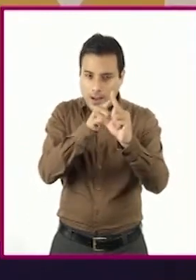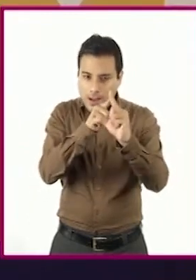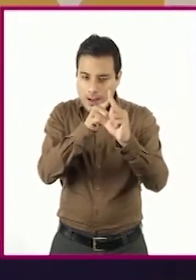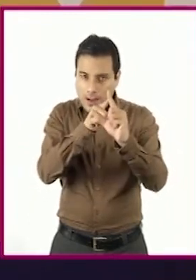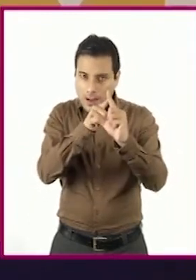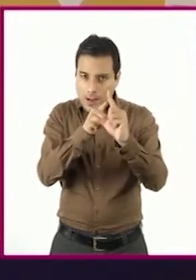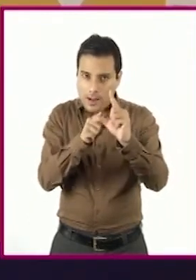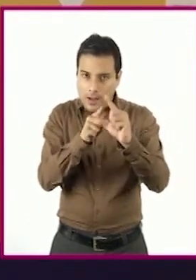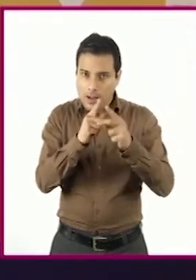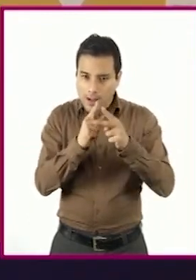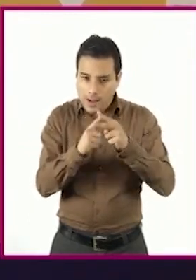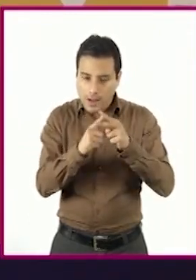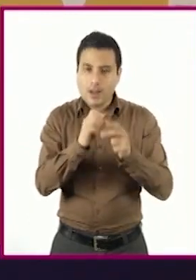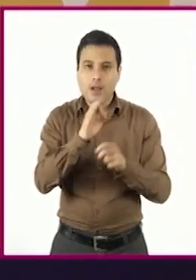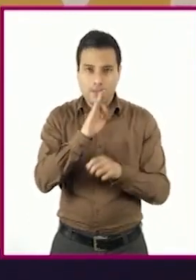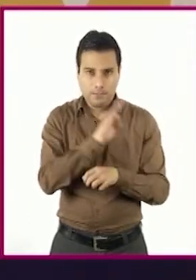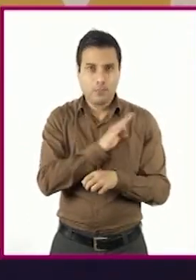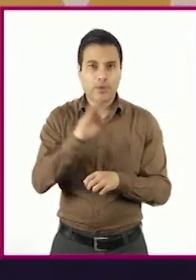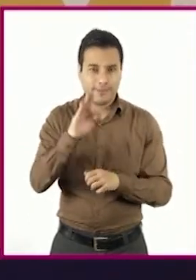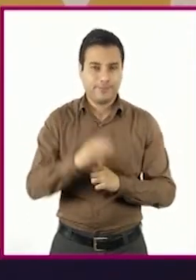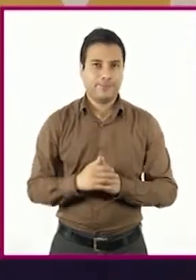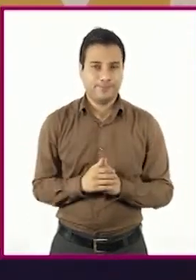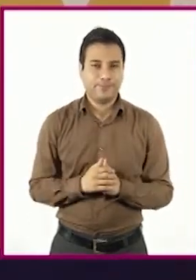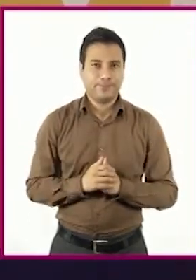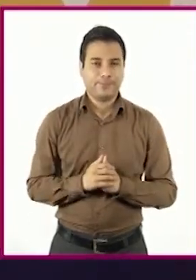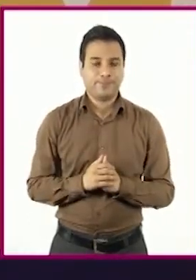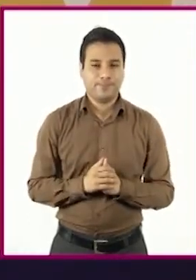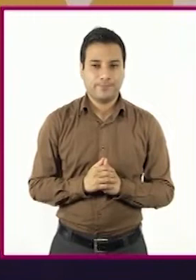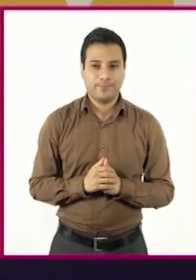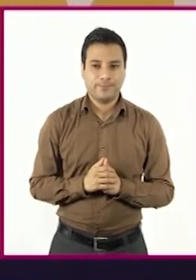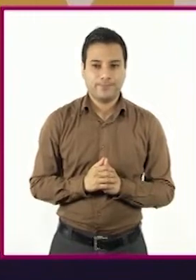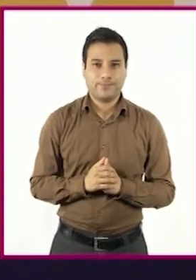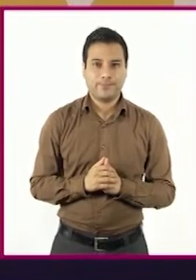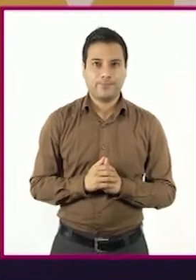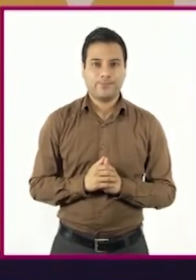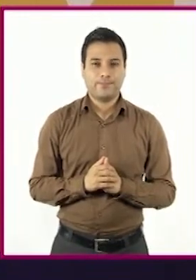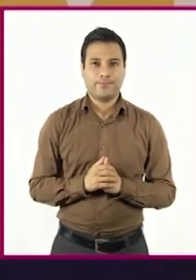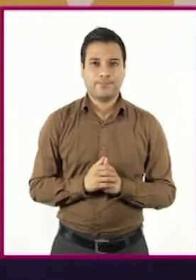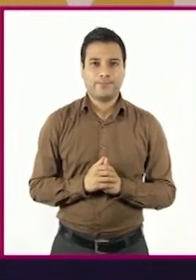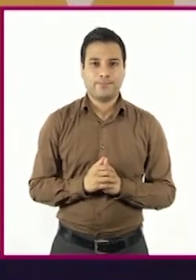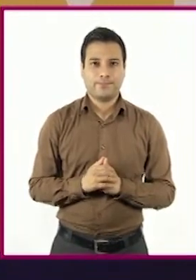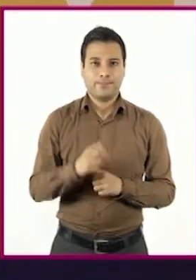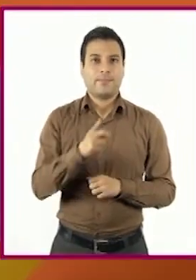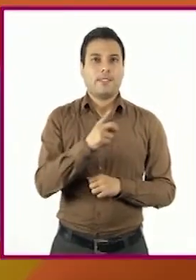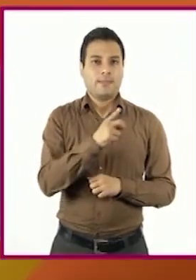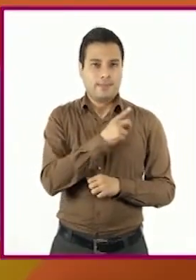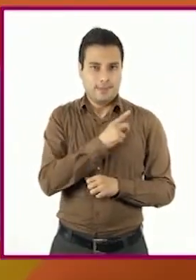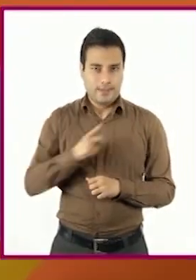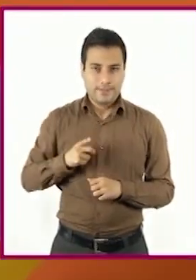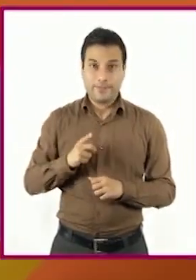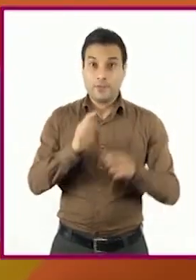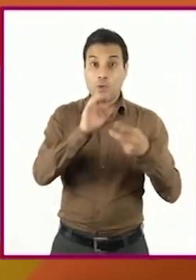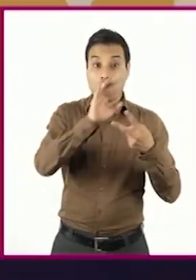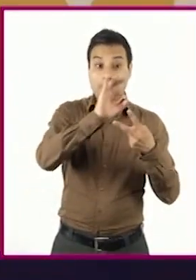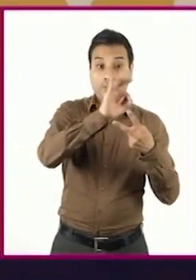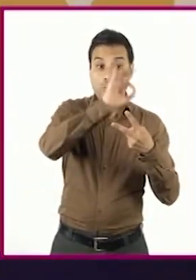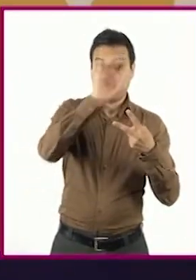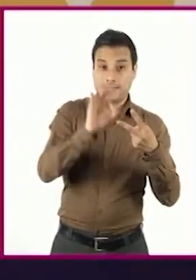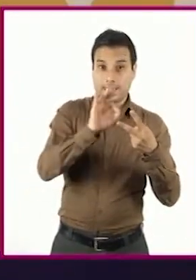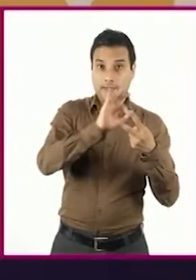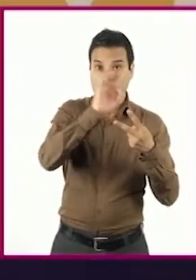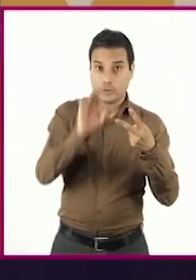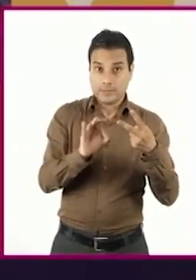que representa cada categoría respecto al total debe de guardar la misma proporción para cada